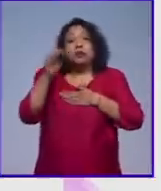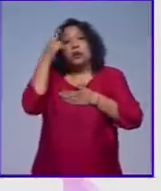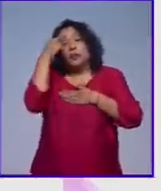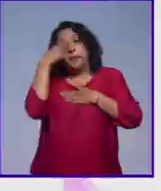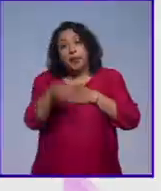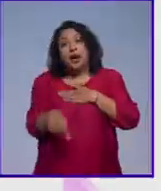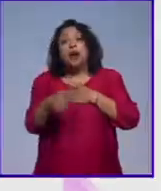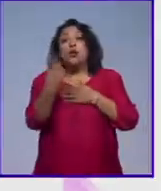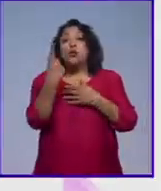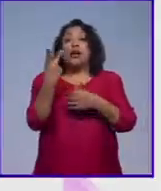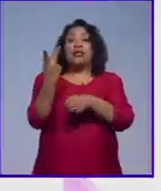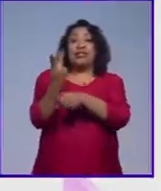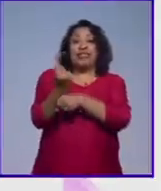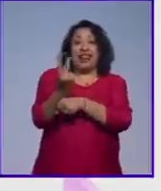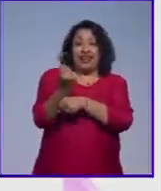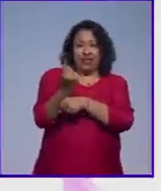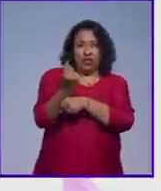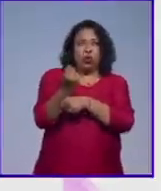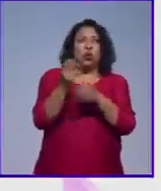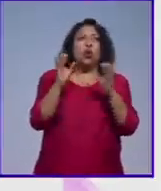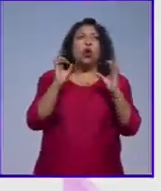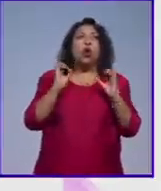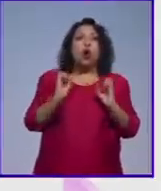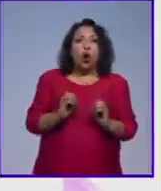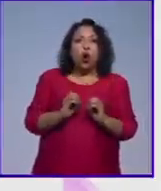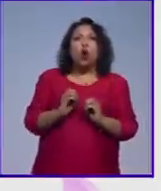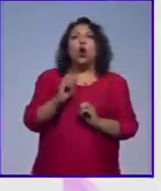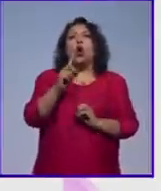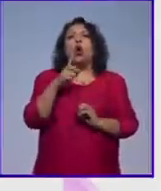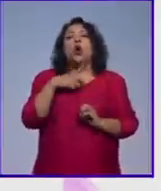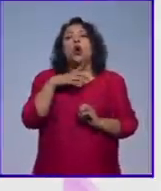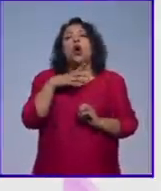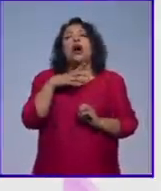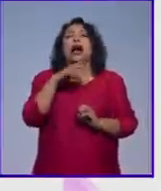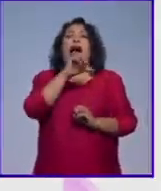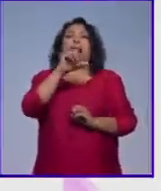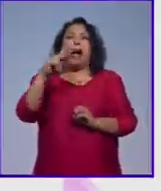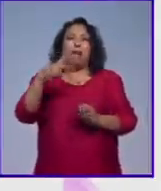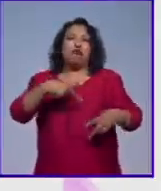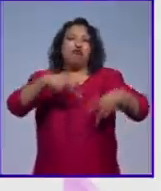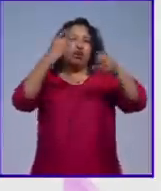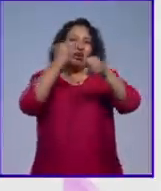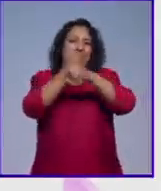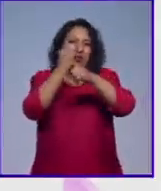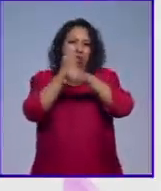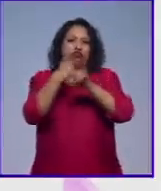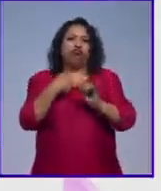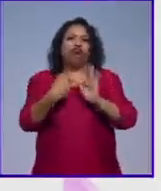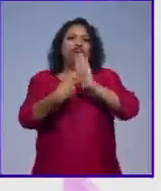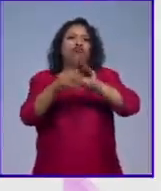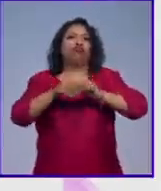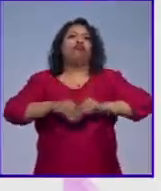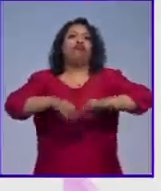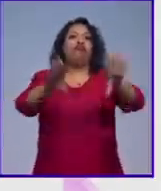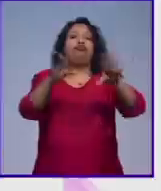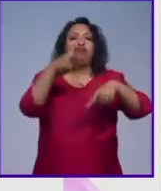una televisora o una plataforma de emitir la serie.